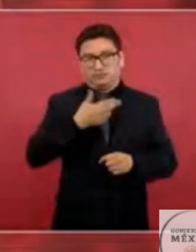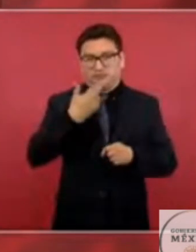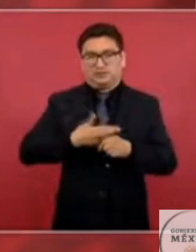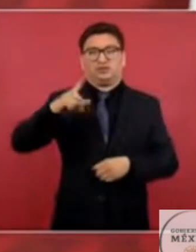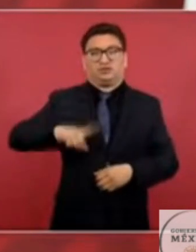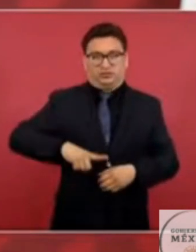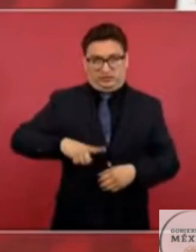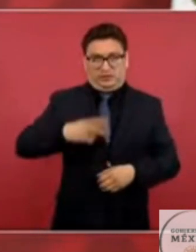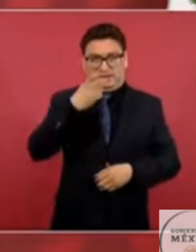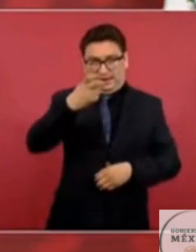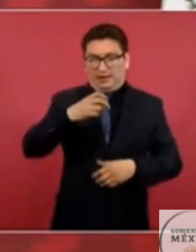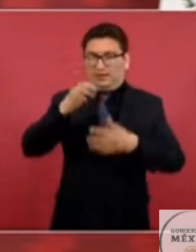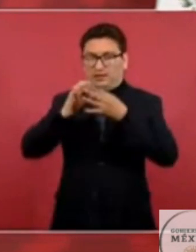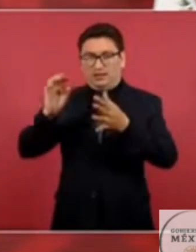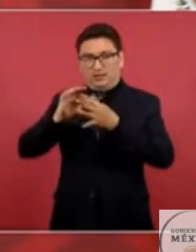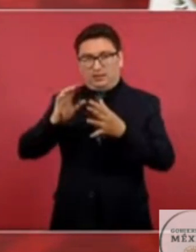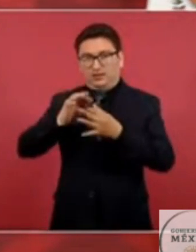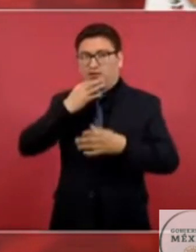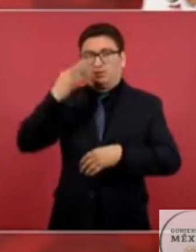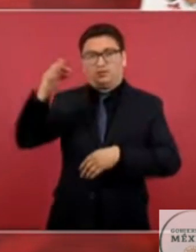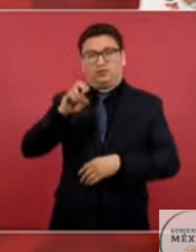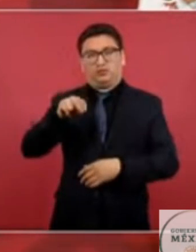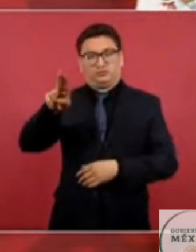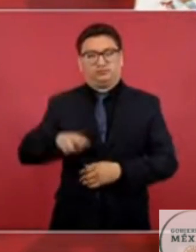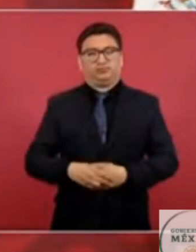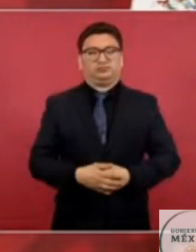la Secretaría de Gobernación.